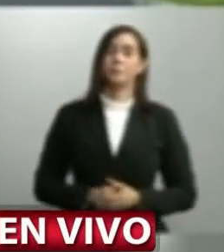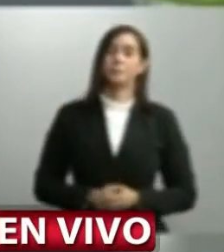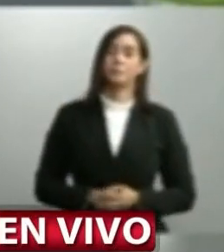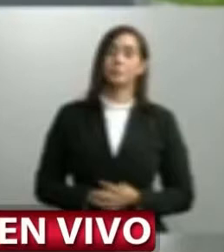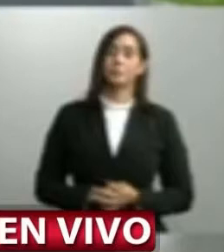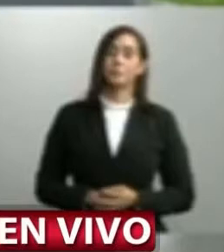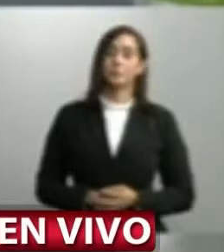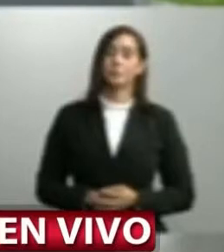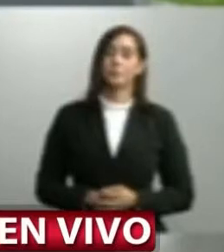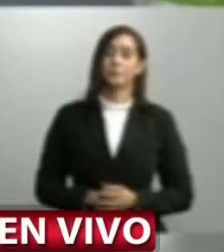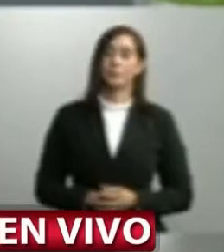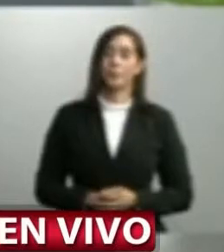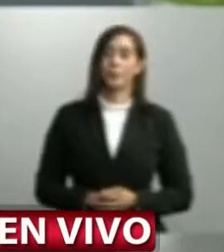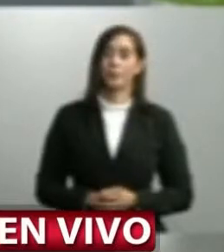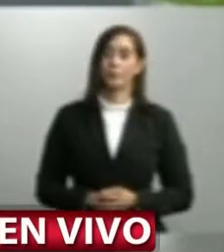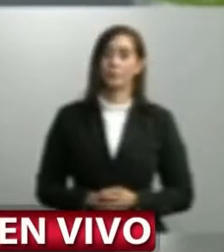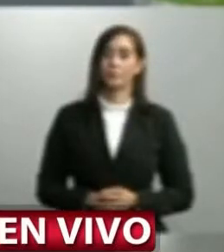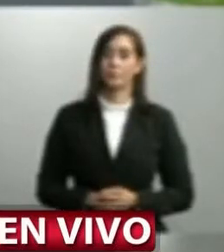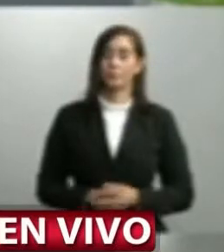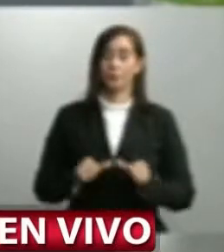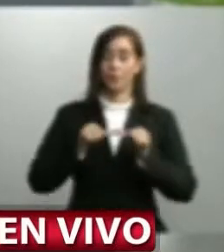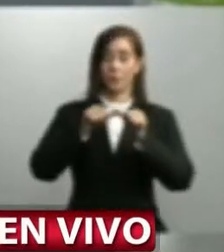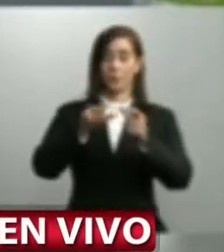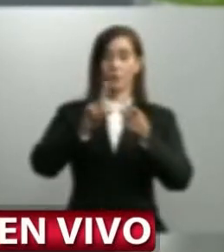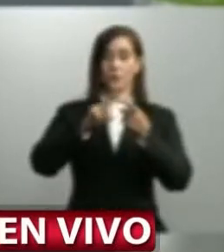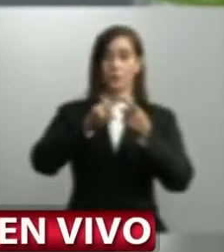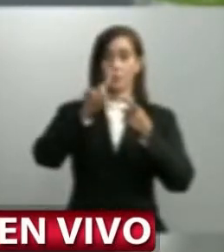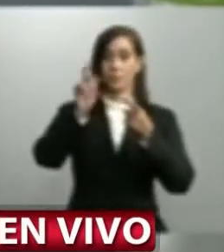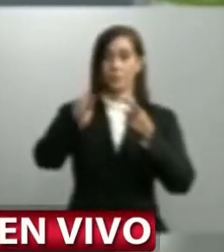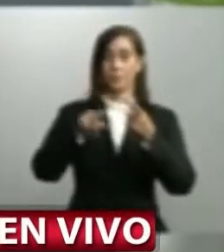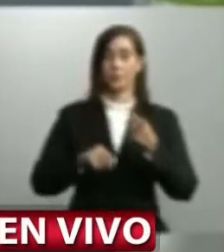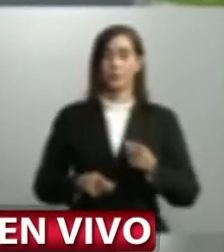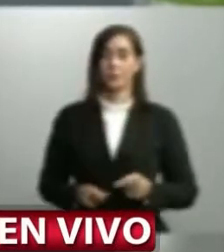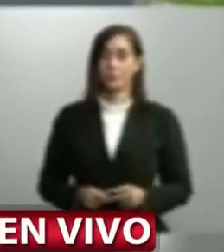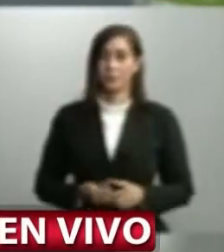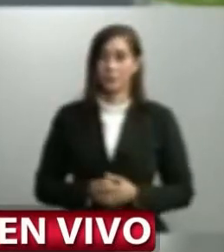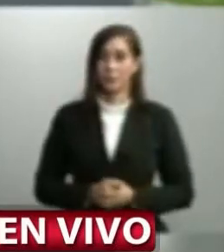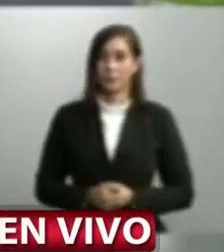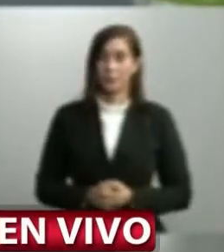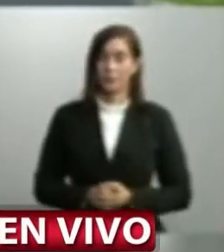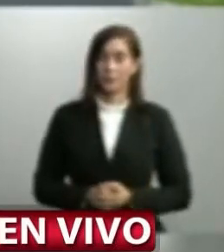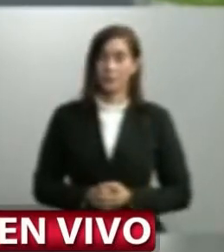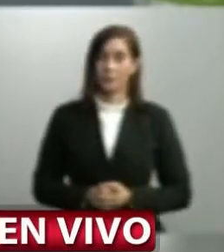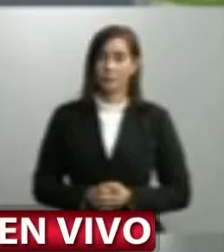Gracias. Gracias, Camila. Buen día. Seguimos con Martín Espinal. Adelante.